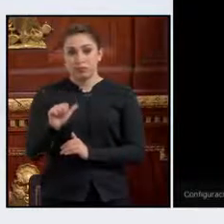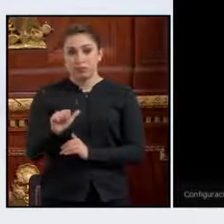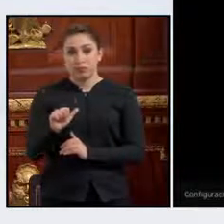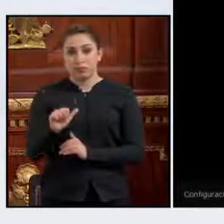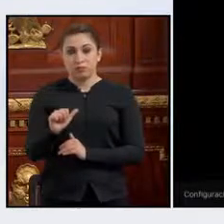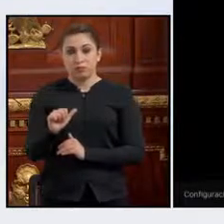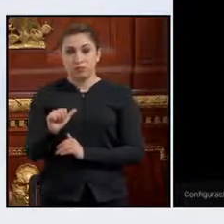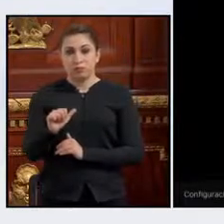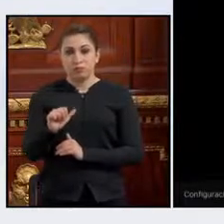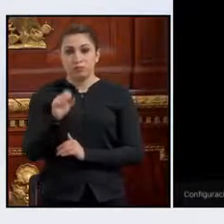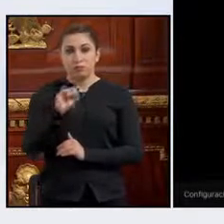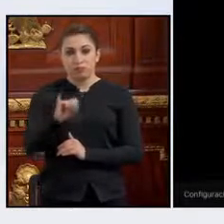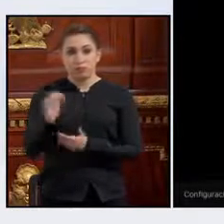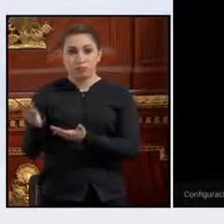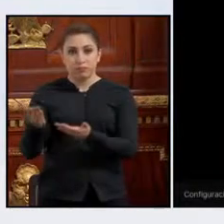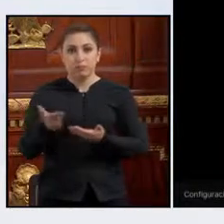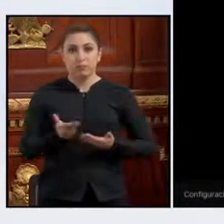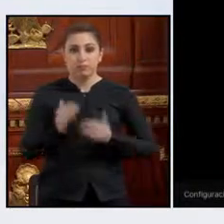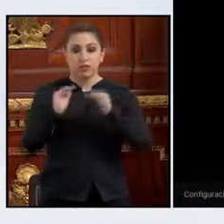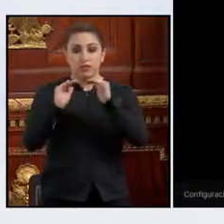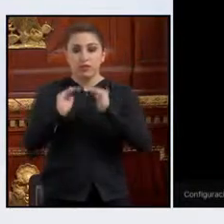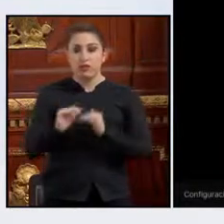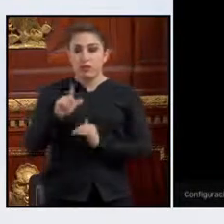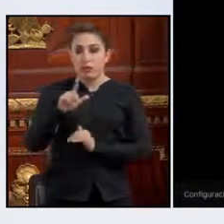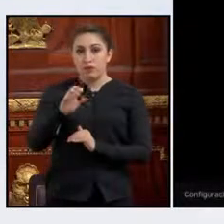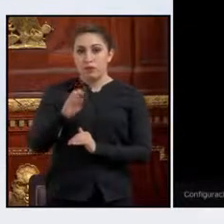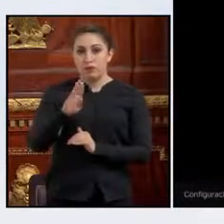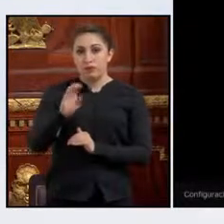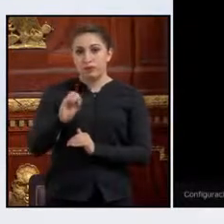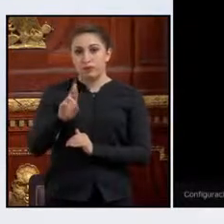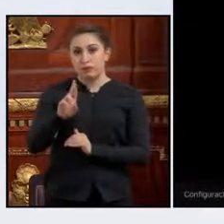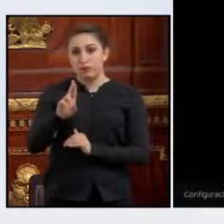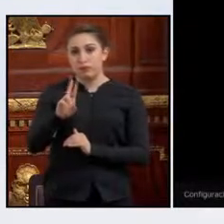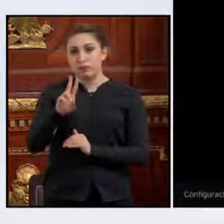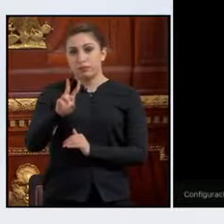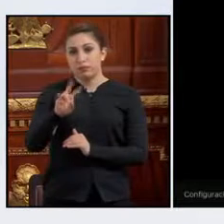Lerdo de Tejada, presente. Lobo Román Víctor Hugo.